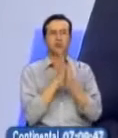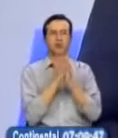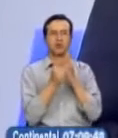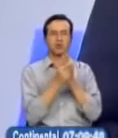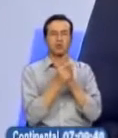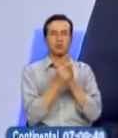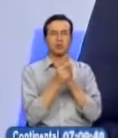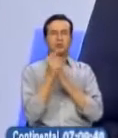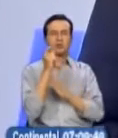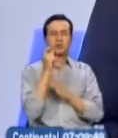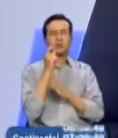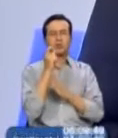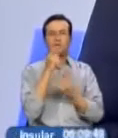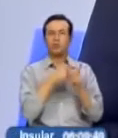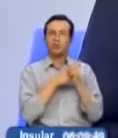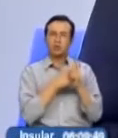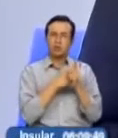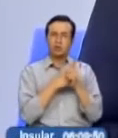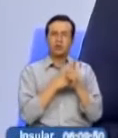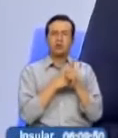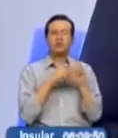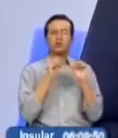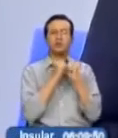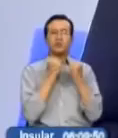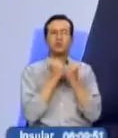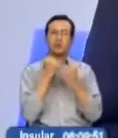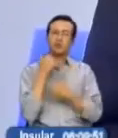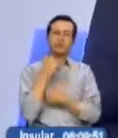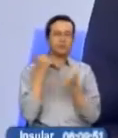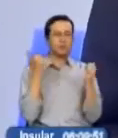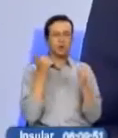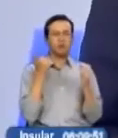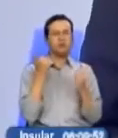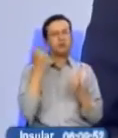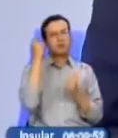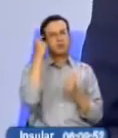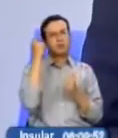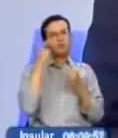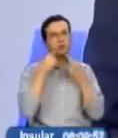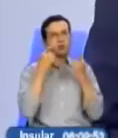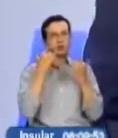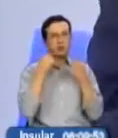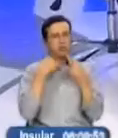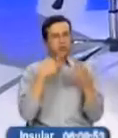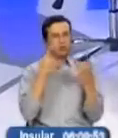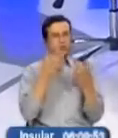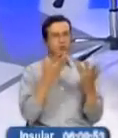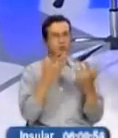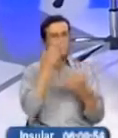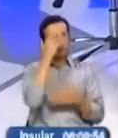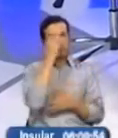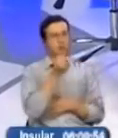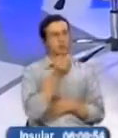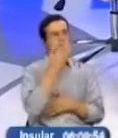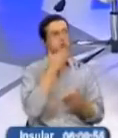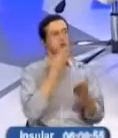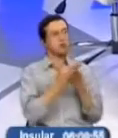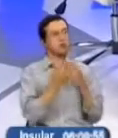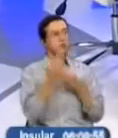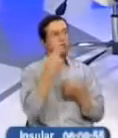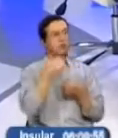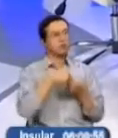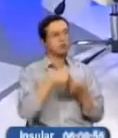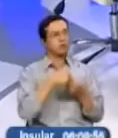Universidad Urgente para una Sociedad Emancipada, que tengo entendido se lanza el día de hoy, René. Muy buenos días, gracias por haber